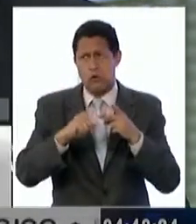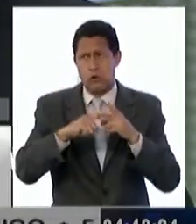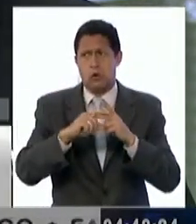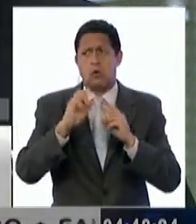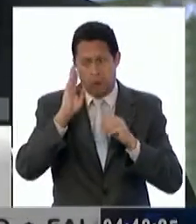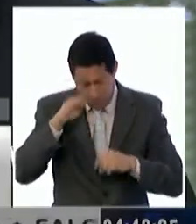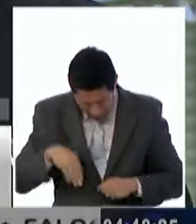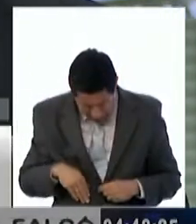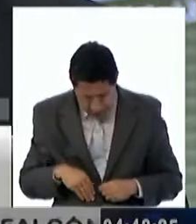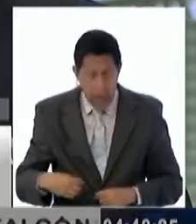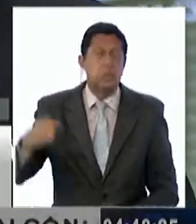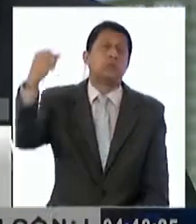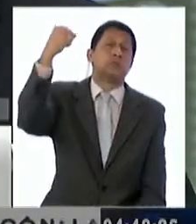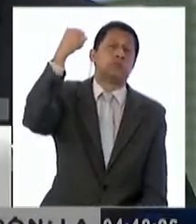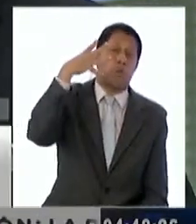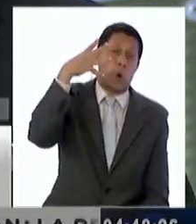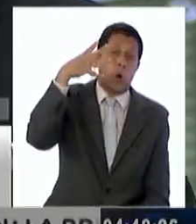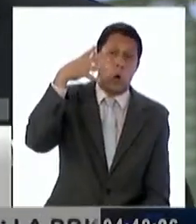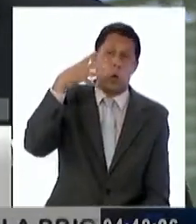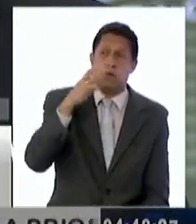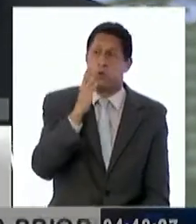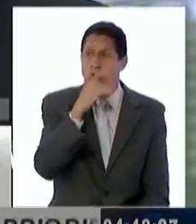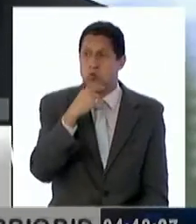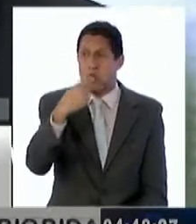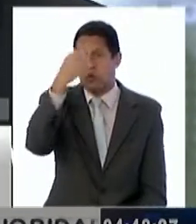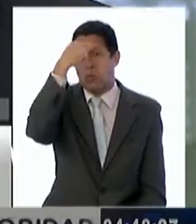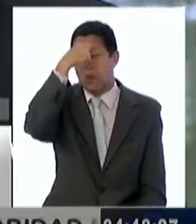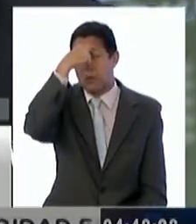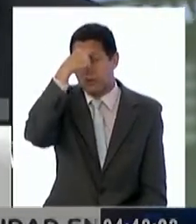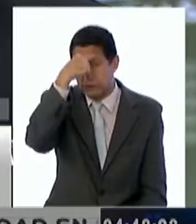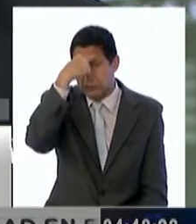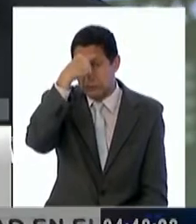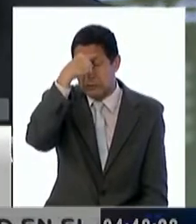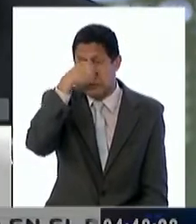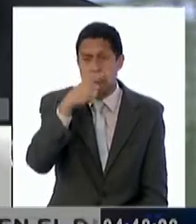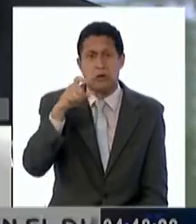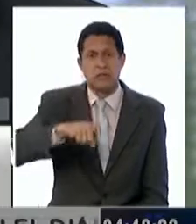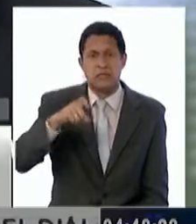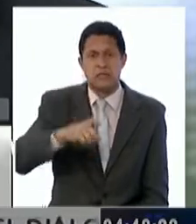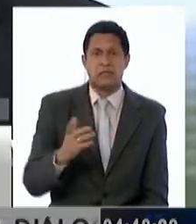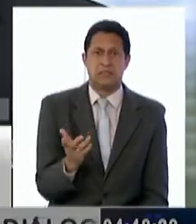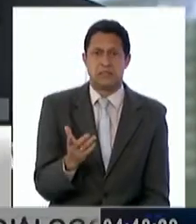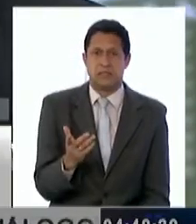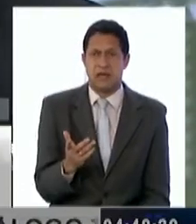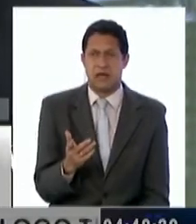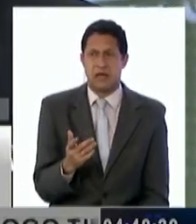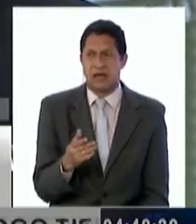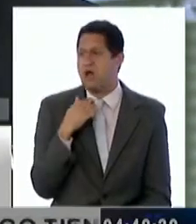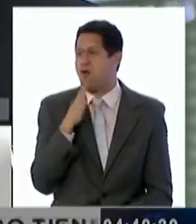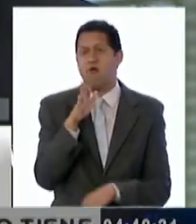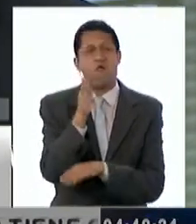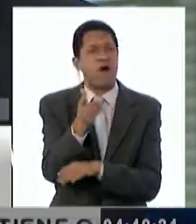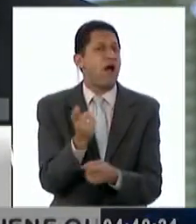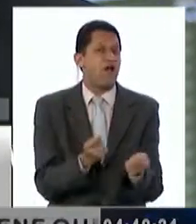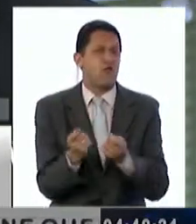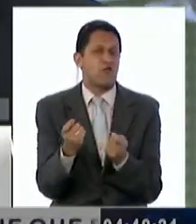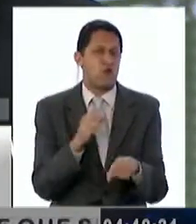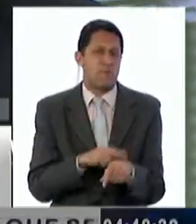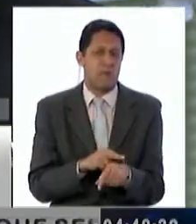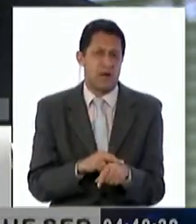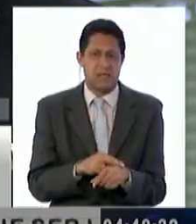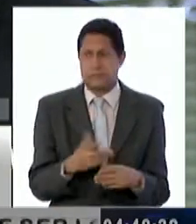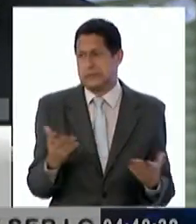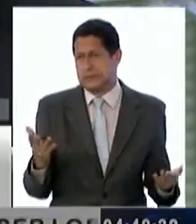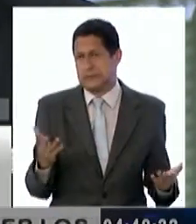cabeza llevan sol no se colocan las férulas de adhesivo el tiempo necesaria y no van a los controles con sus especialistas